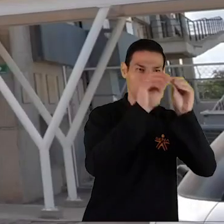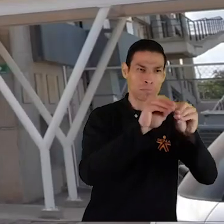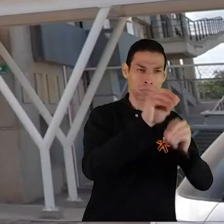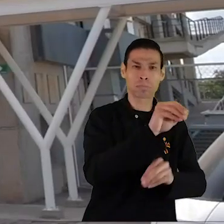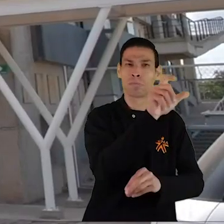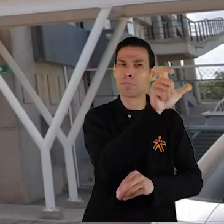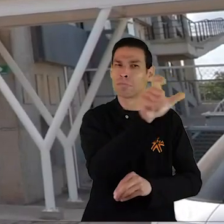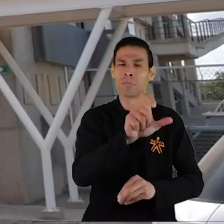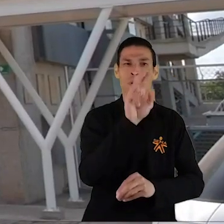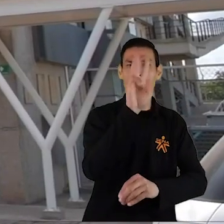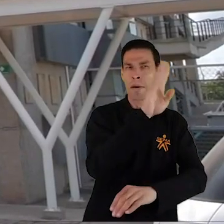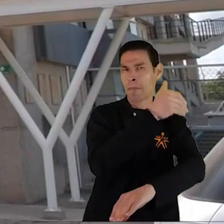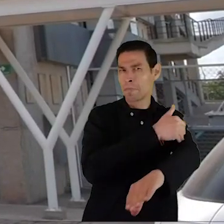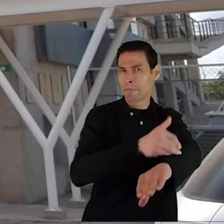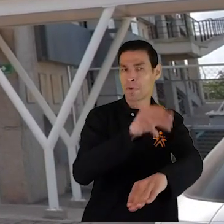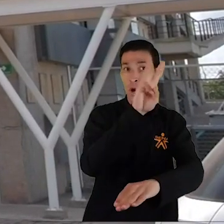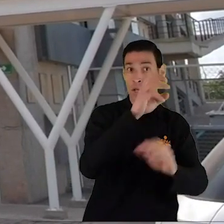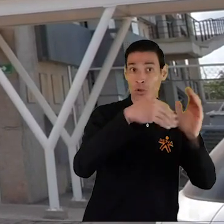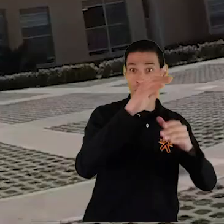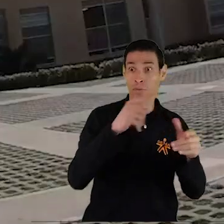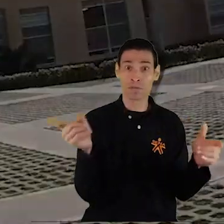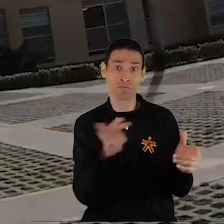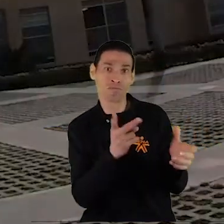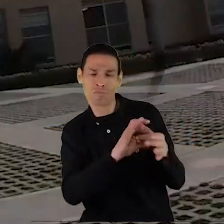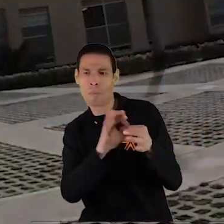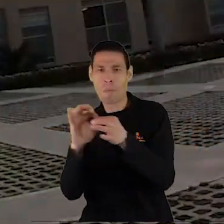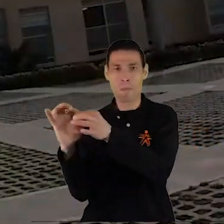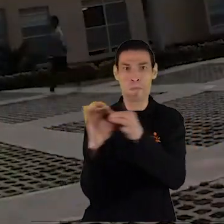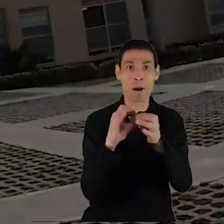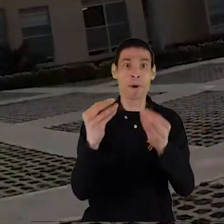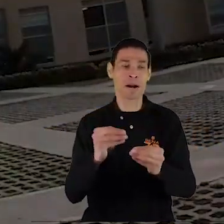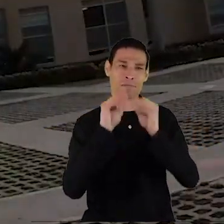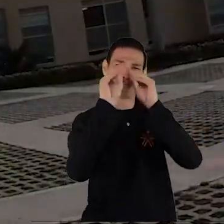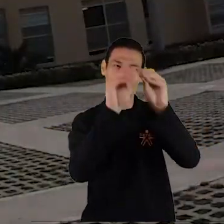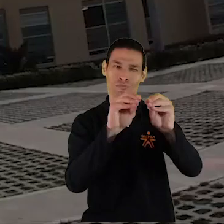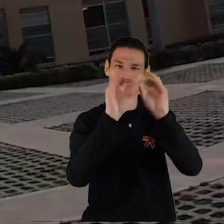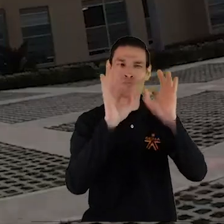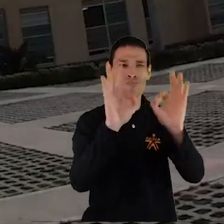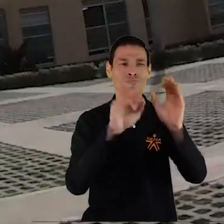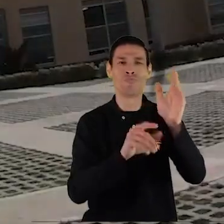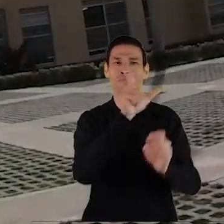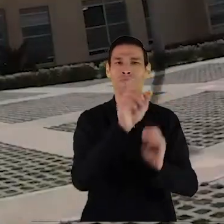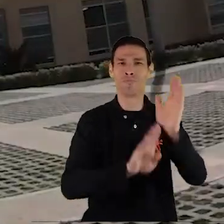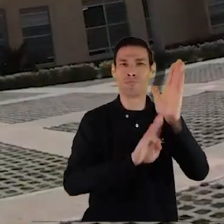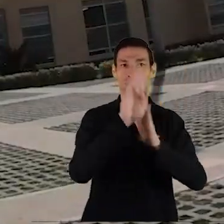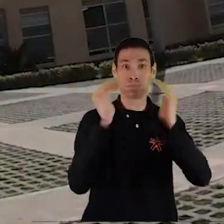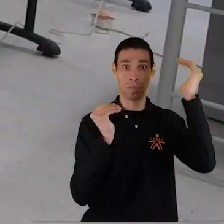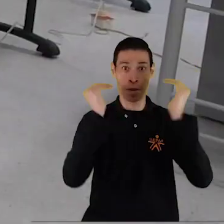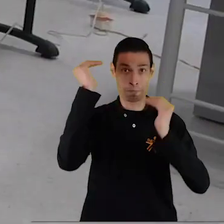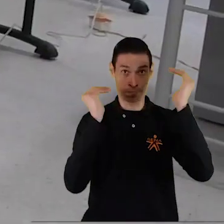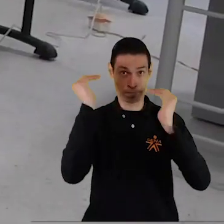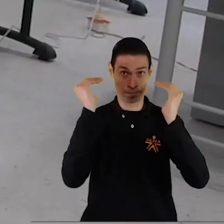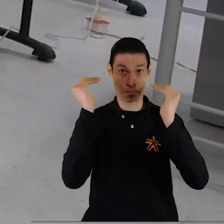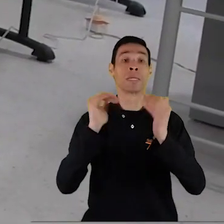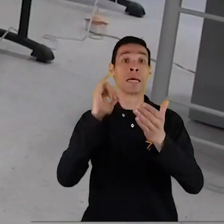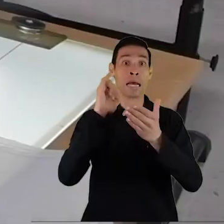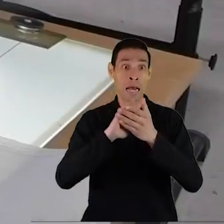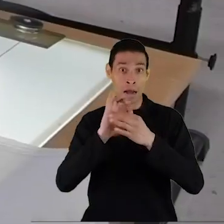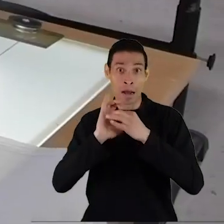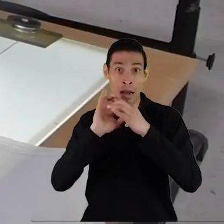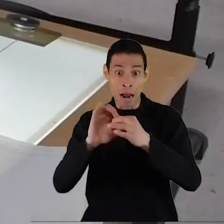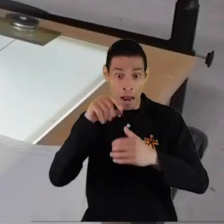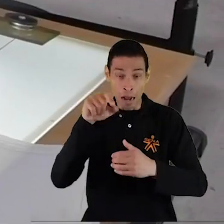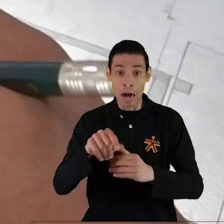forma anualmente a más de 8 millones de colombianos, se aliaron para fortalecer el desarrollo del talento humano del país. Durante los